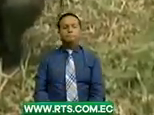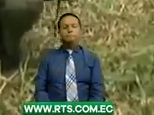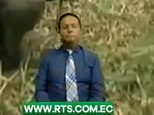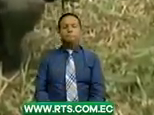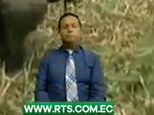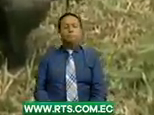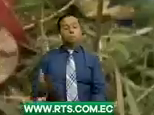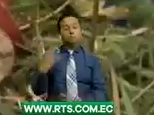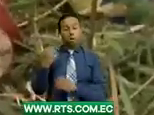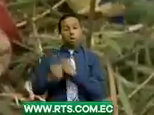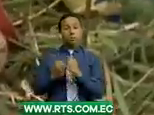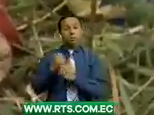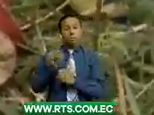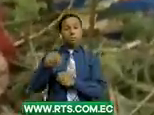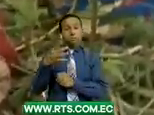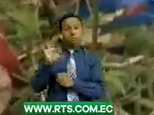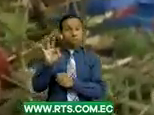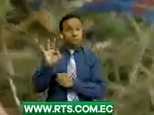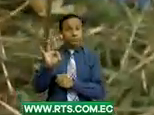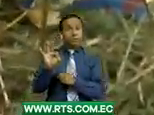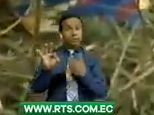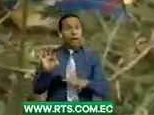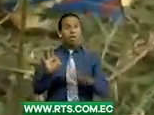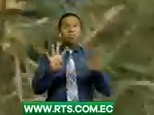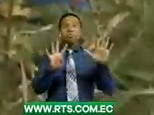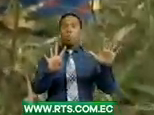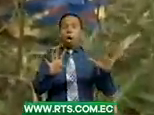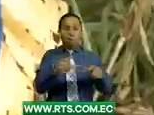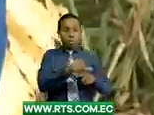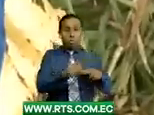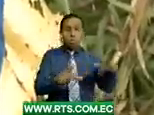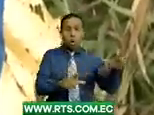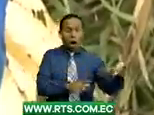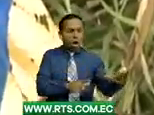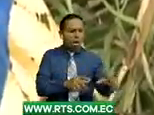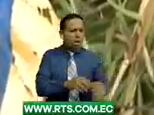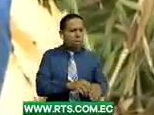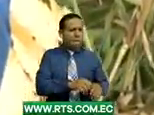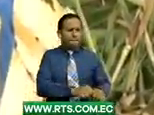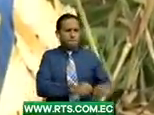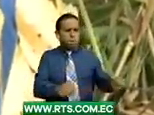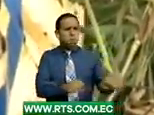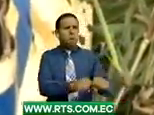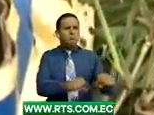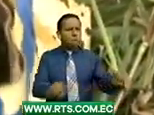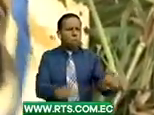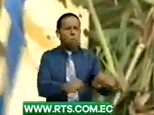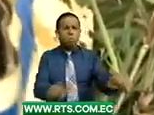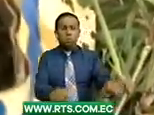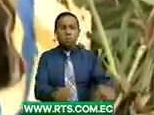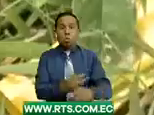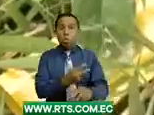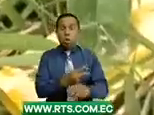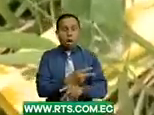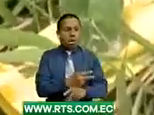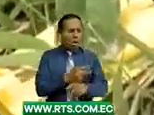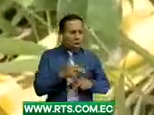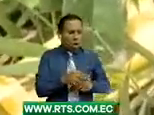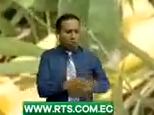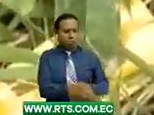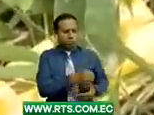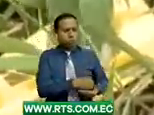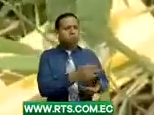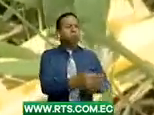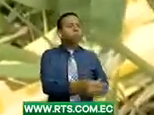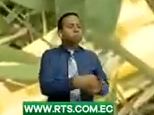En el 2019 desactivaron 9 trampas explosivas sembradas prácticamente en la línea fronteriza, límite internacional con Colombia, con